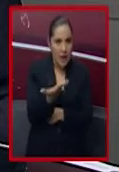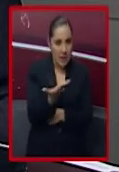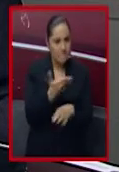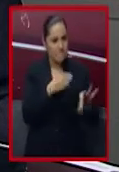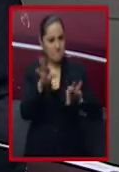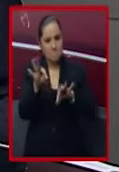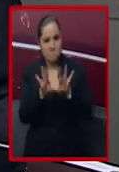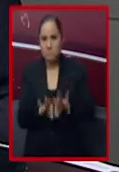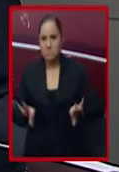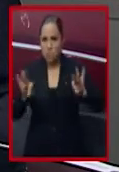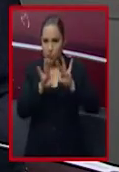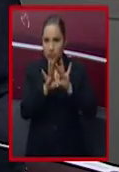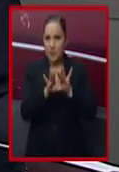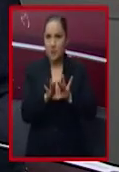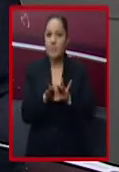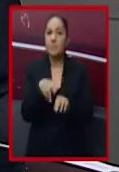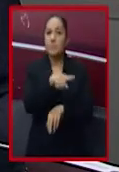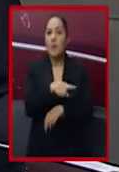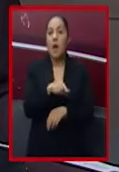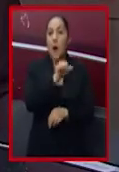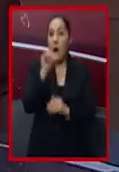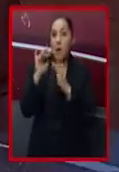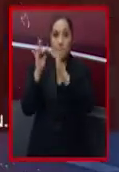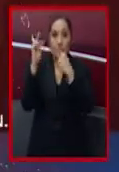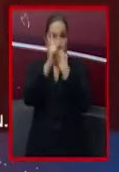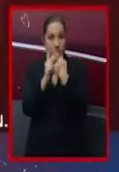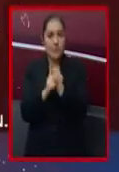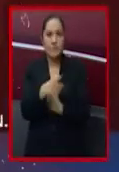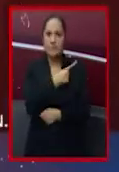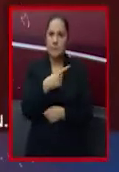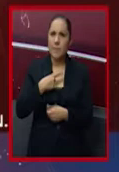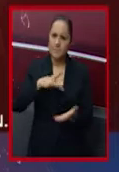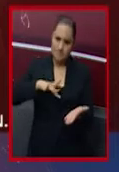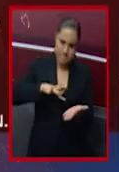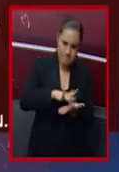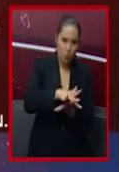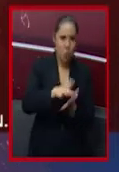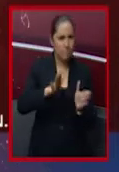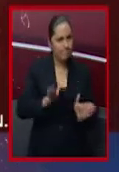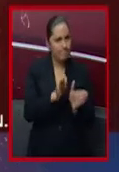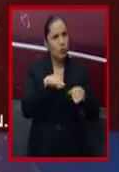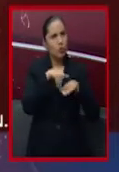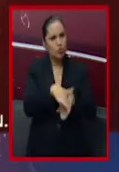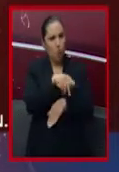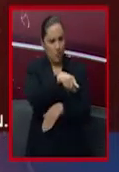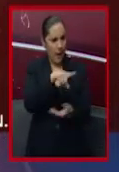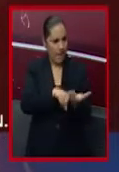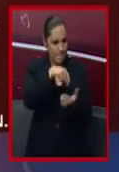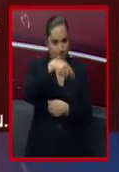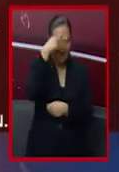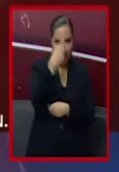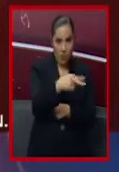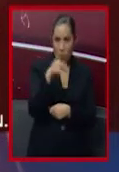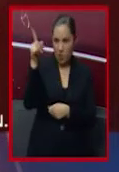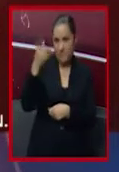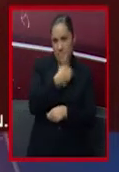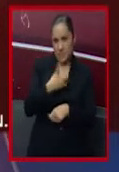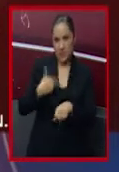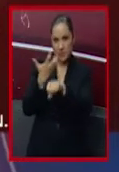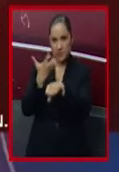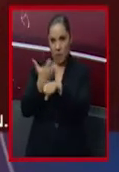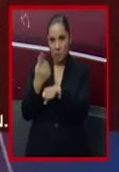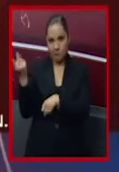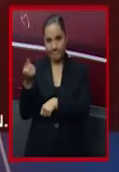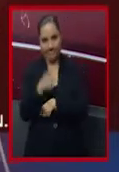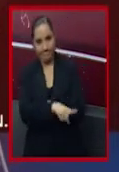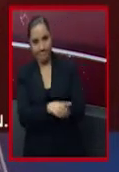rubro de política exterior, apoyo a las decisiones y políticas del Estado mexicano frente a las amenazas del presidente de Estados Unidos y el